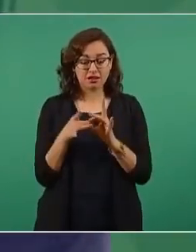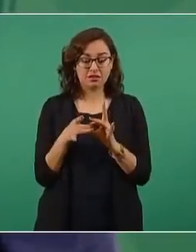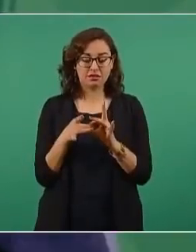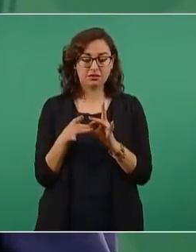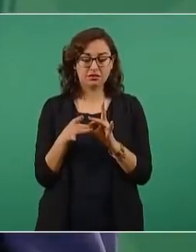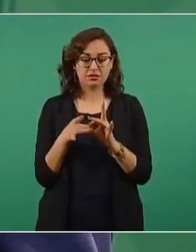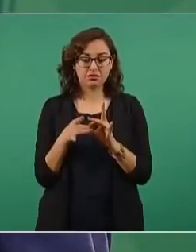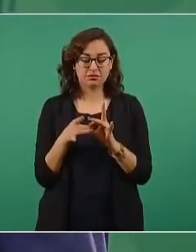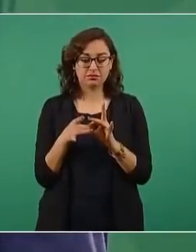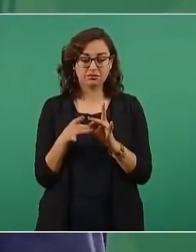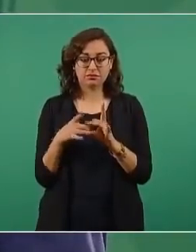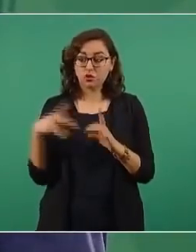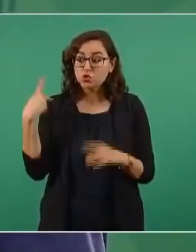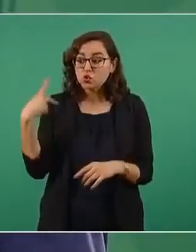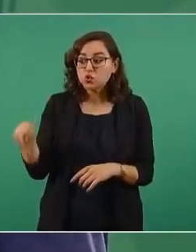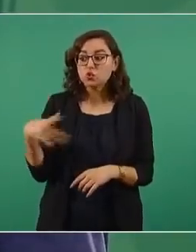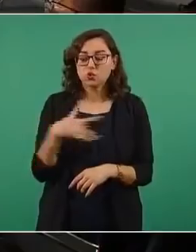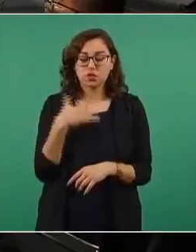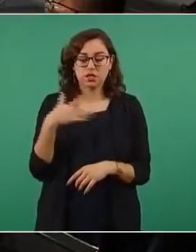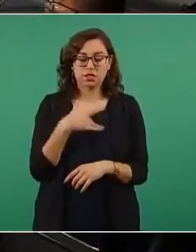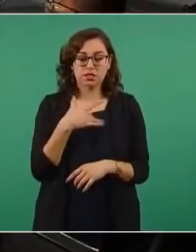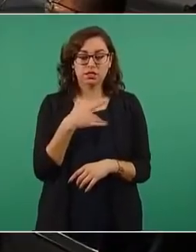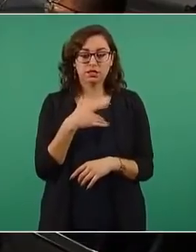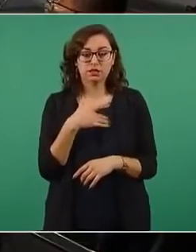al sentir del pueblo.